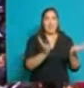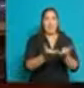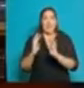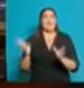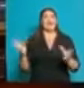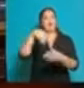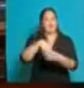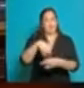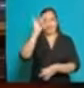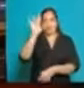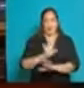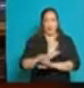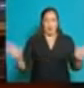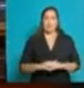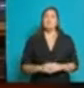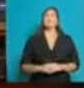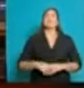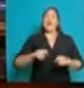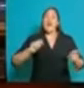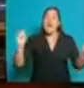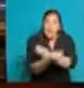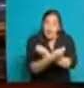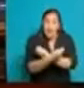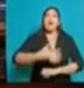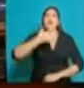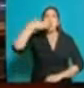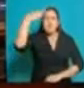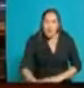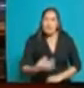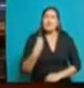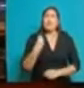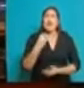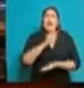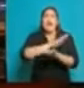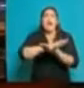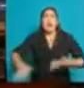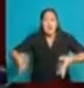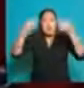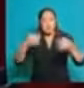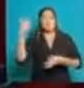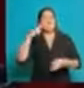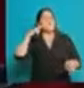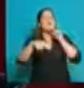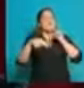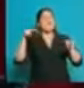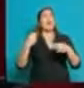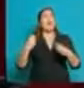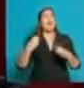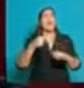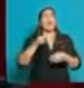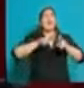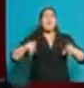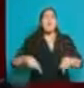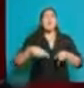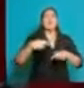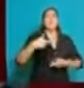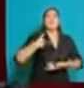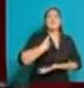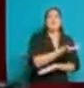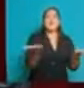Se cambia en serio cuando ordenamos, transparentamos y reformulamos los programas sociales, porque